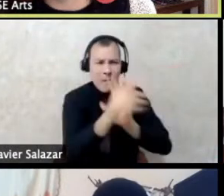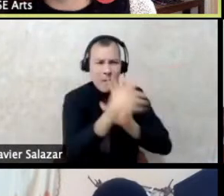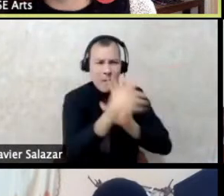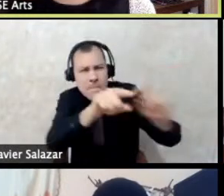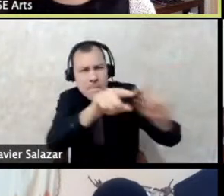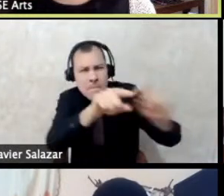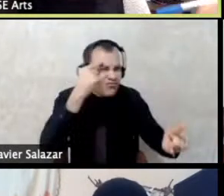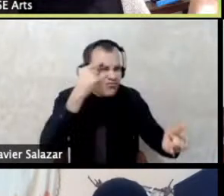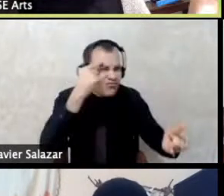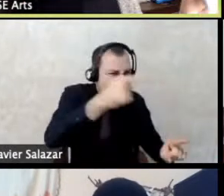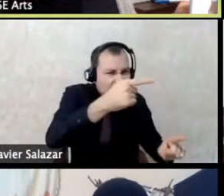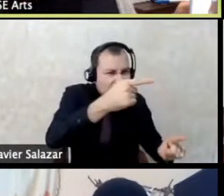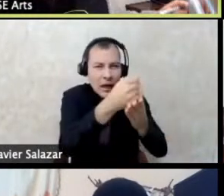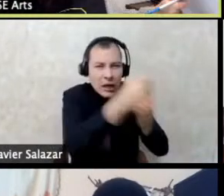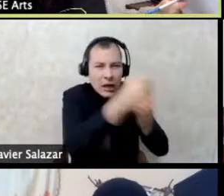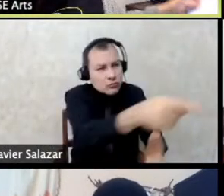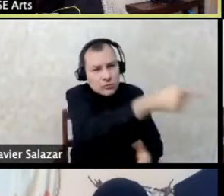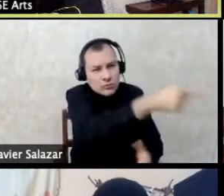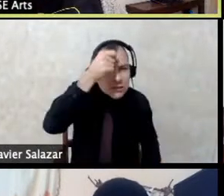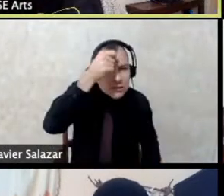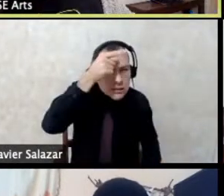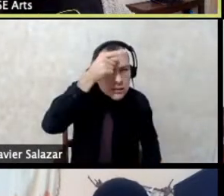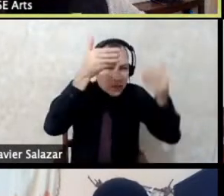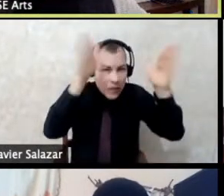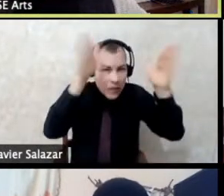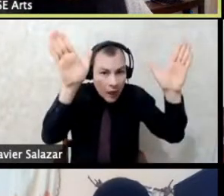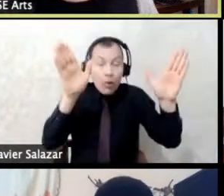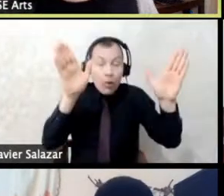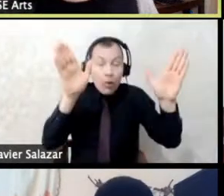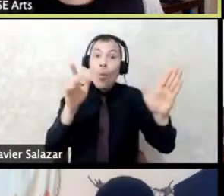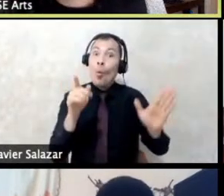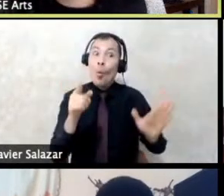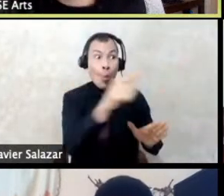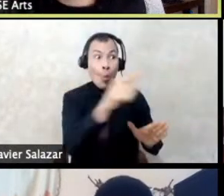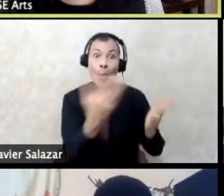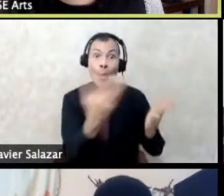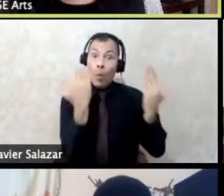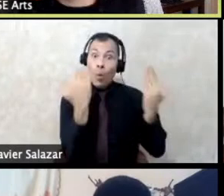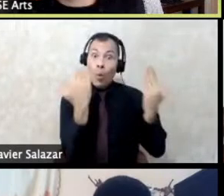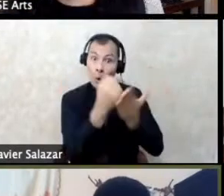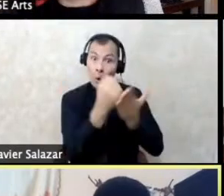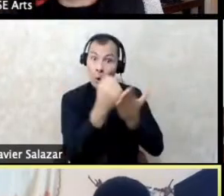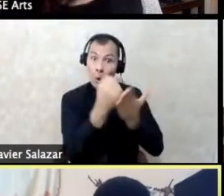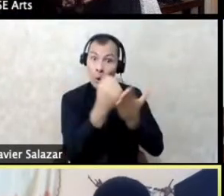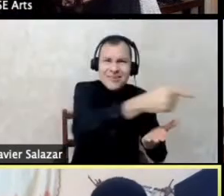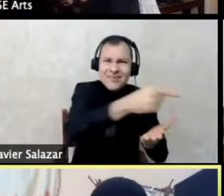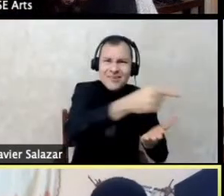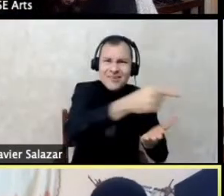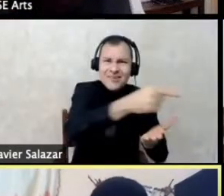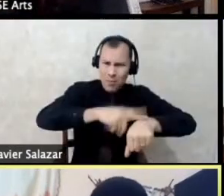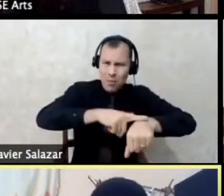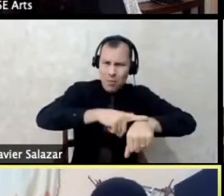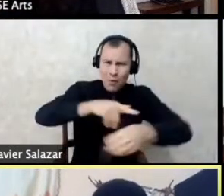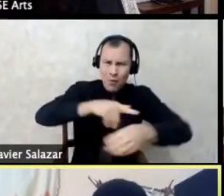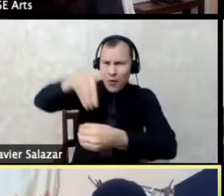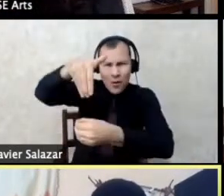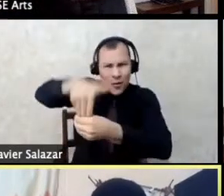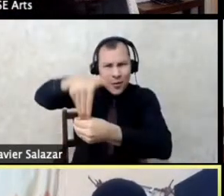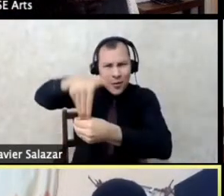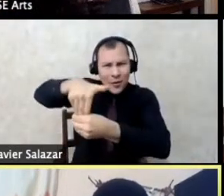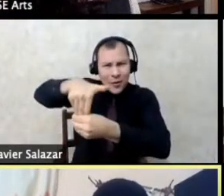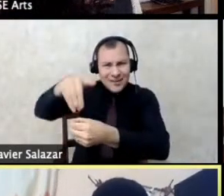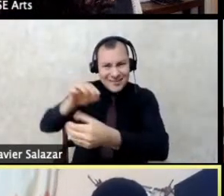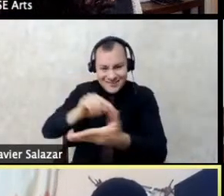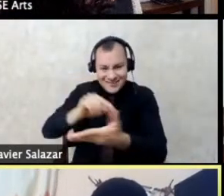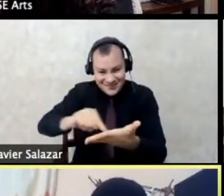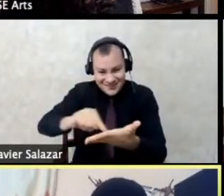de elecciones. So like currently during this